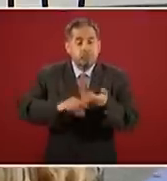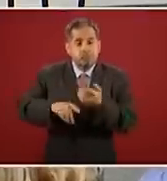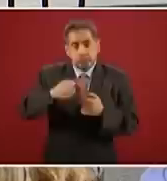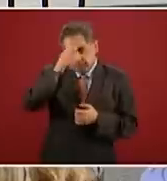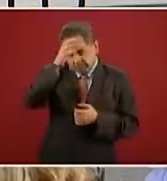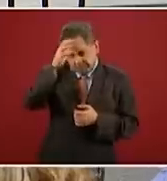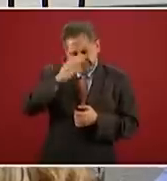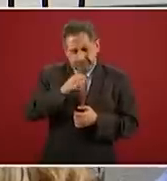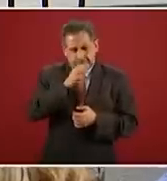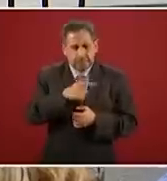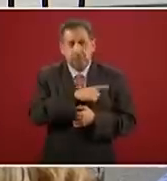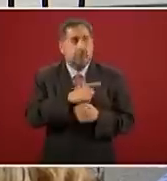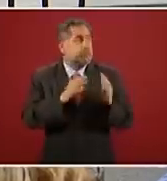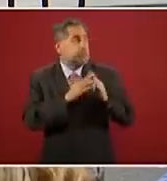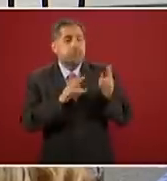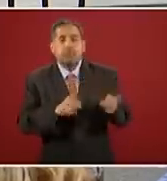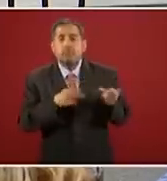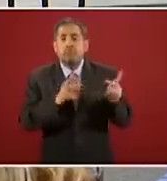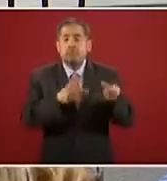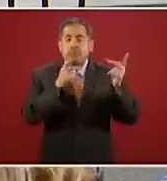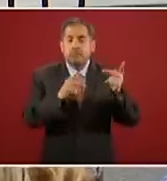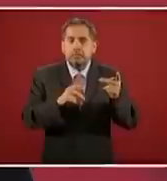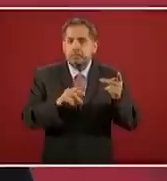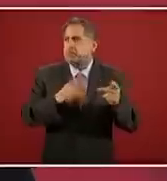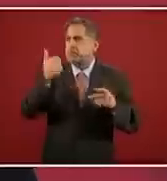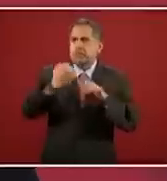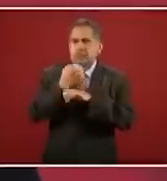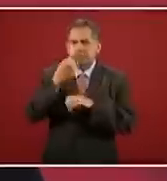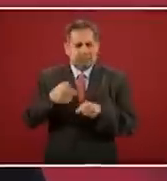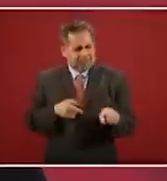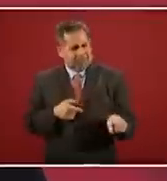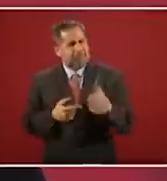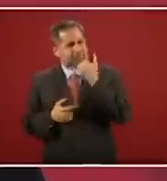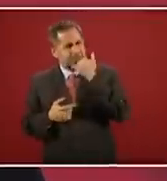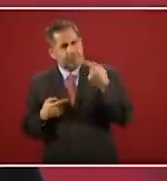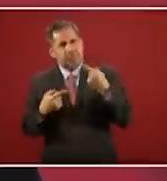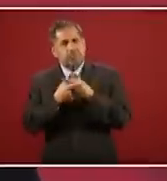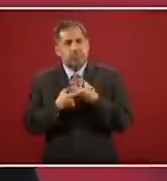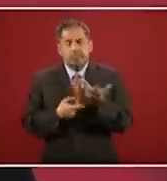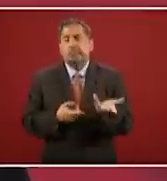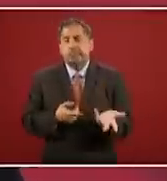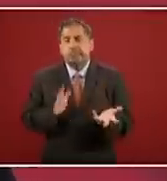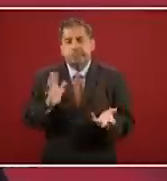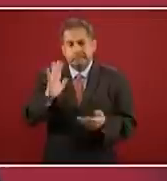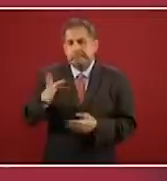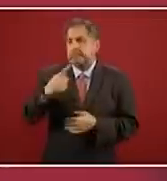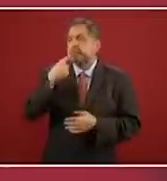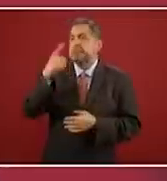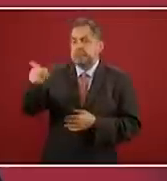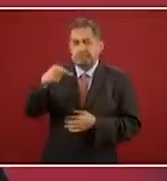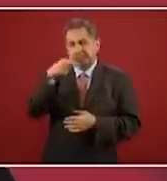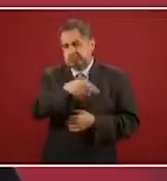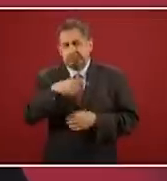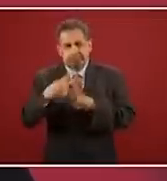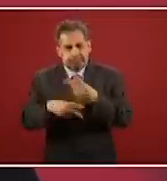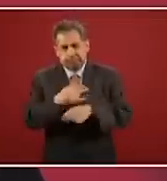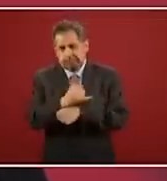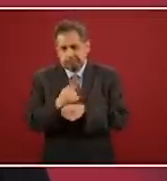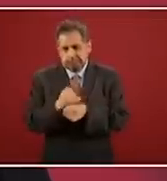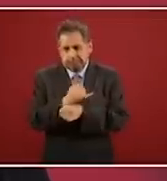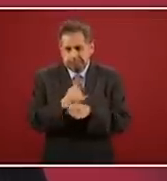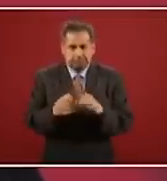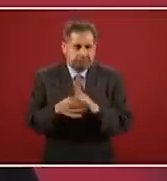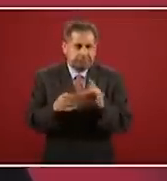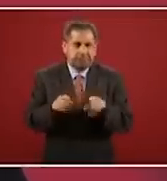estuvieran rematando bienes inmuebles de otras entidades federativas. Esto ya se encuentra denunciado en proceso de investigación, trabajando